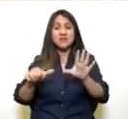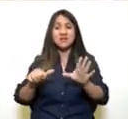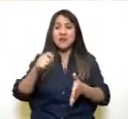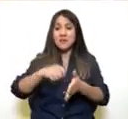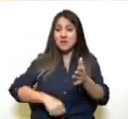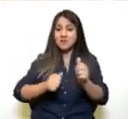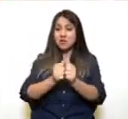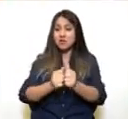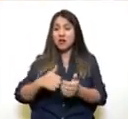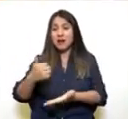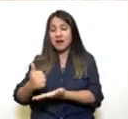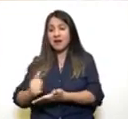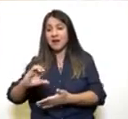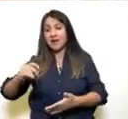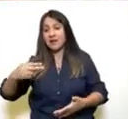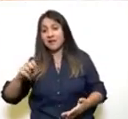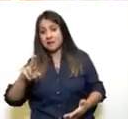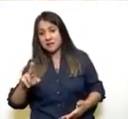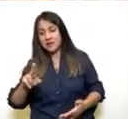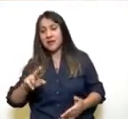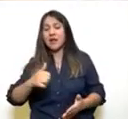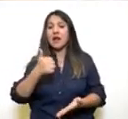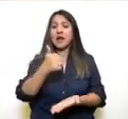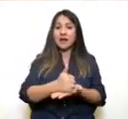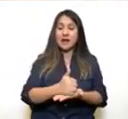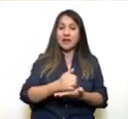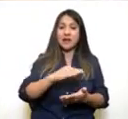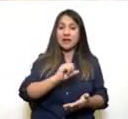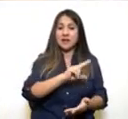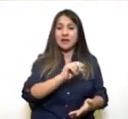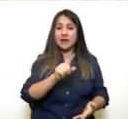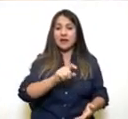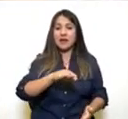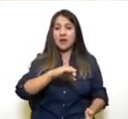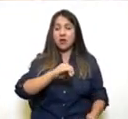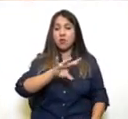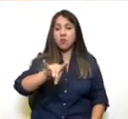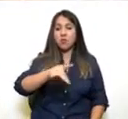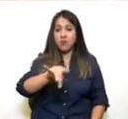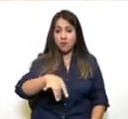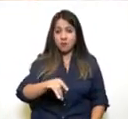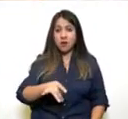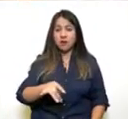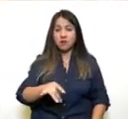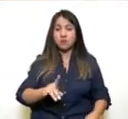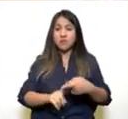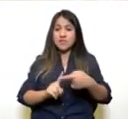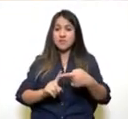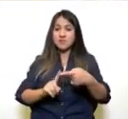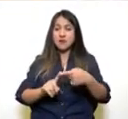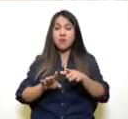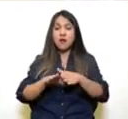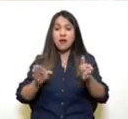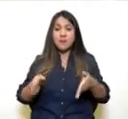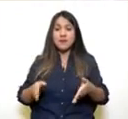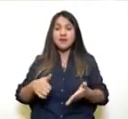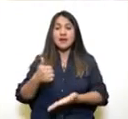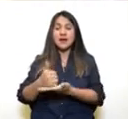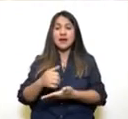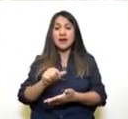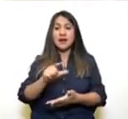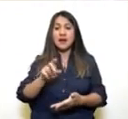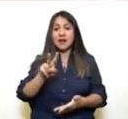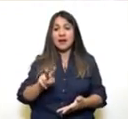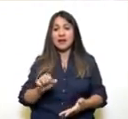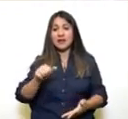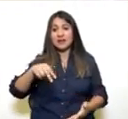alcalde estar junto al alcalde de carrasco de pudahuel estuvimos participando junto al alcalde alessandri de